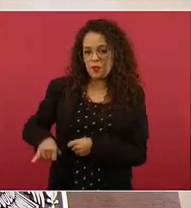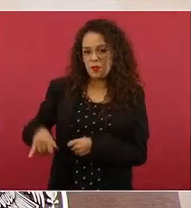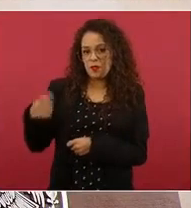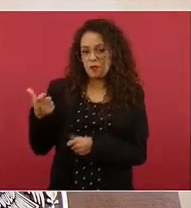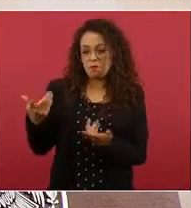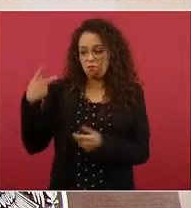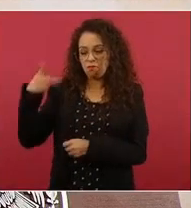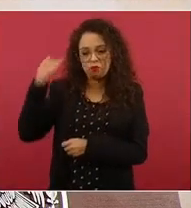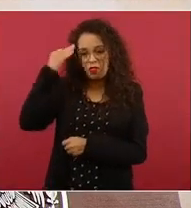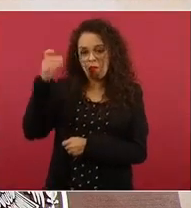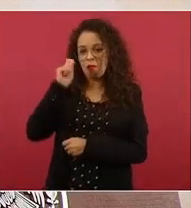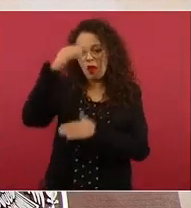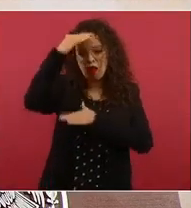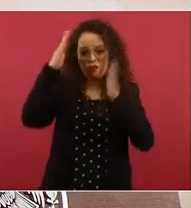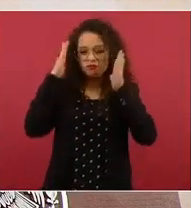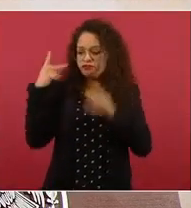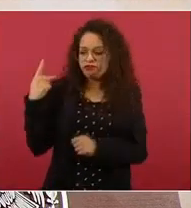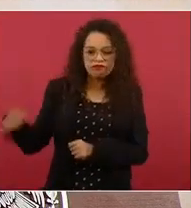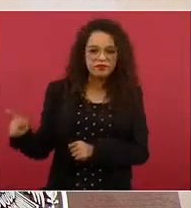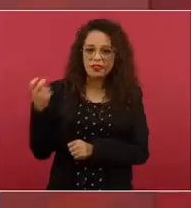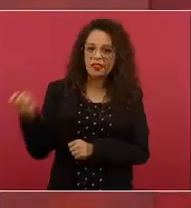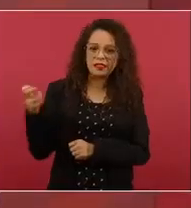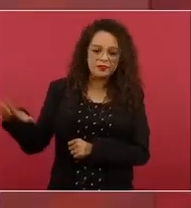del conservadurismo.